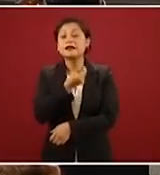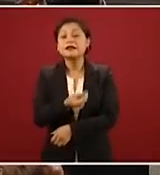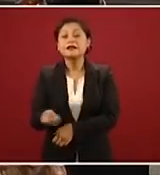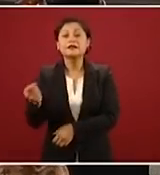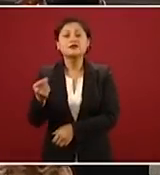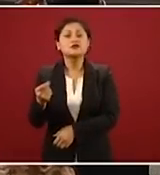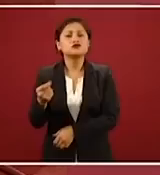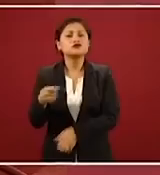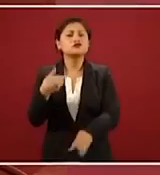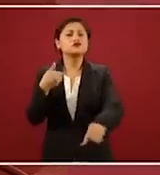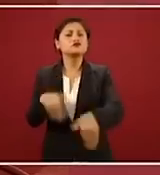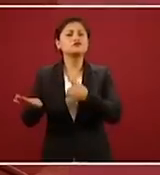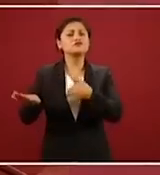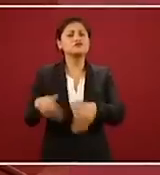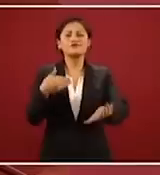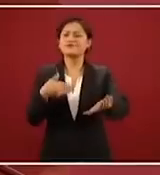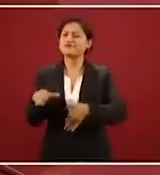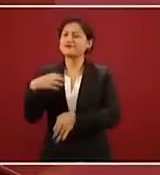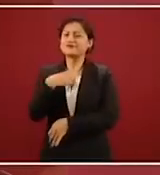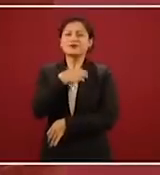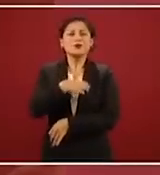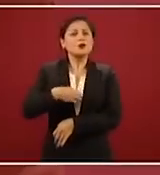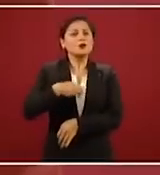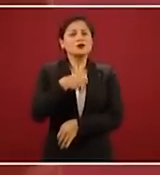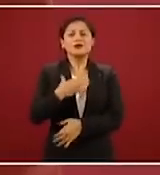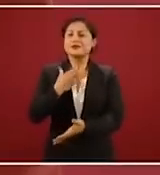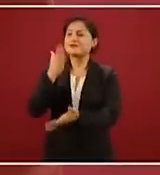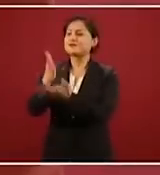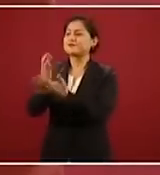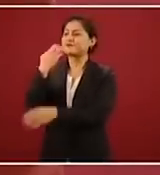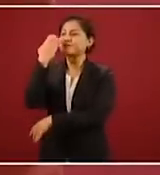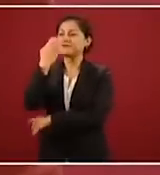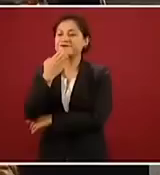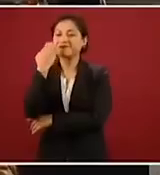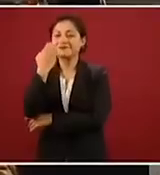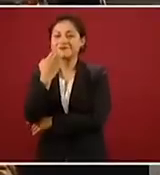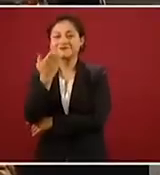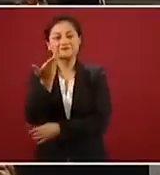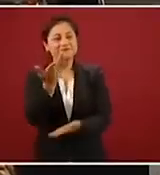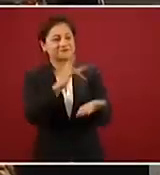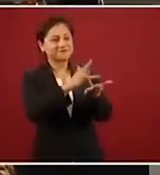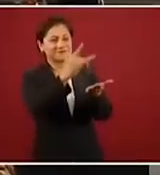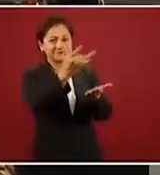niños a la escuela. Muchas gracias.